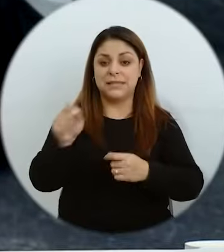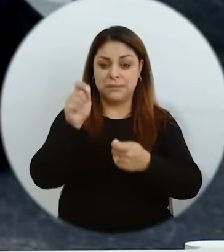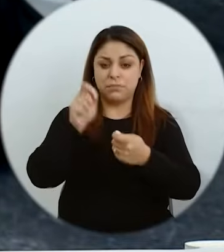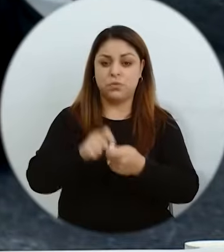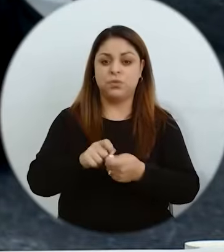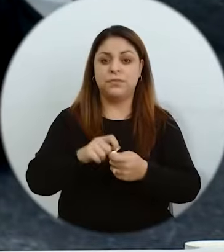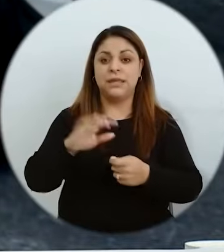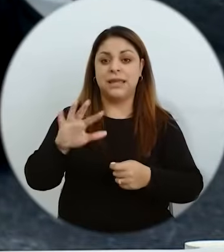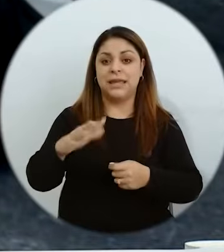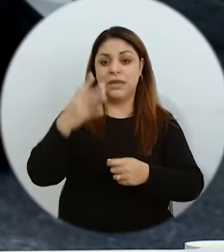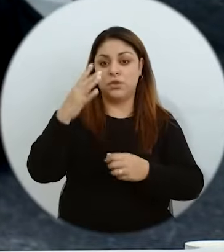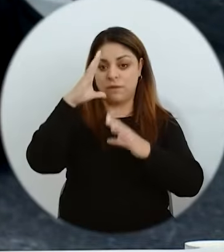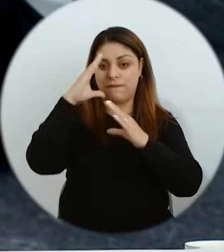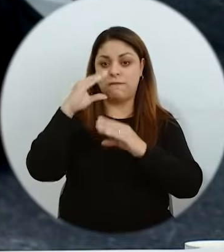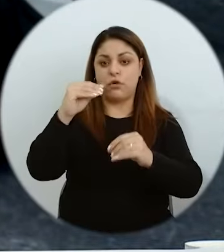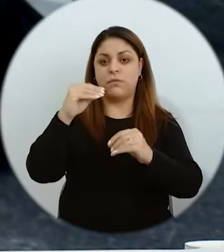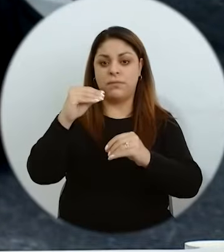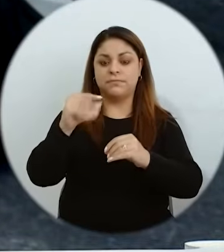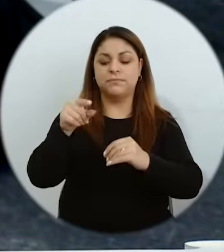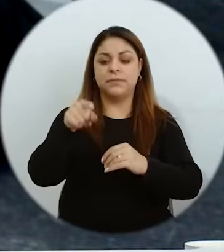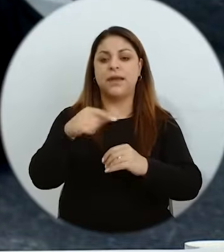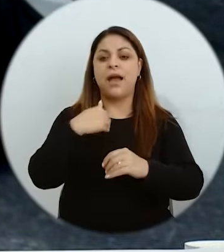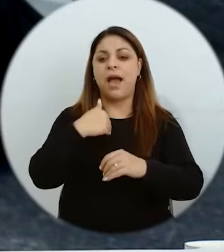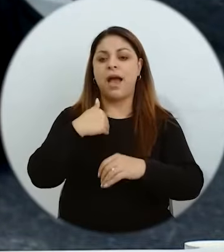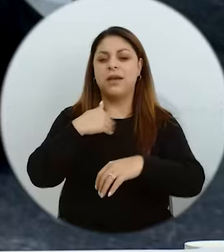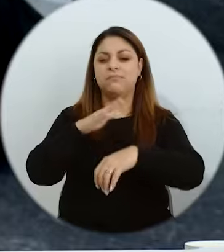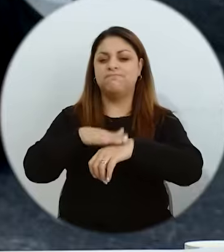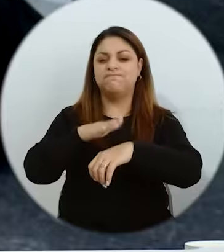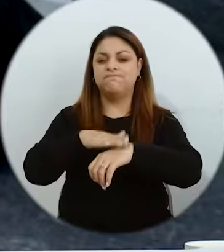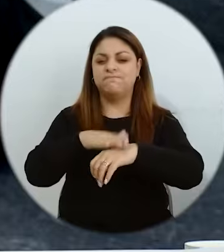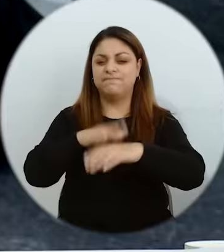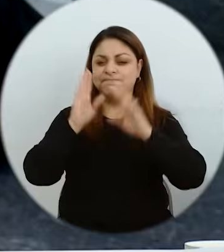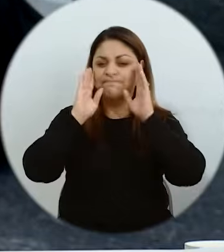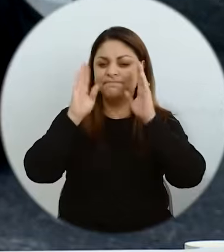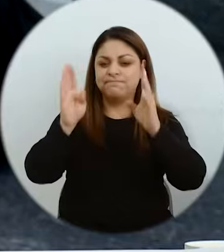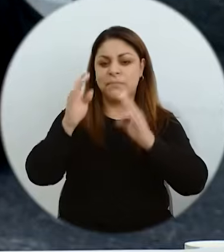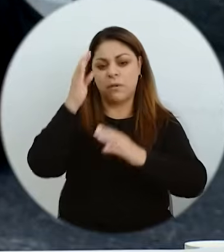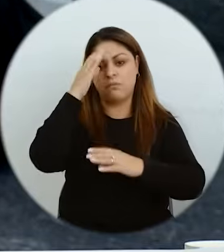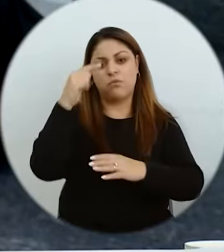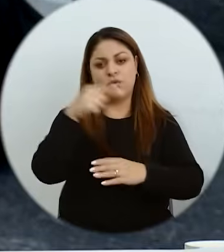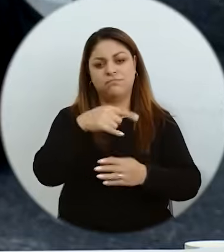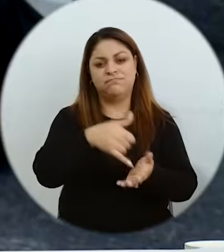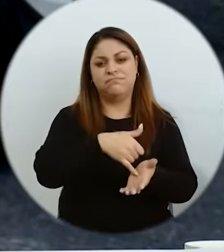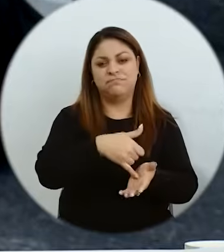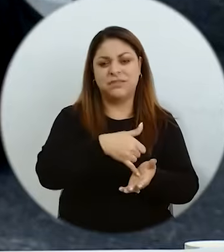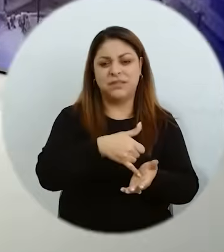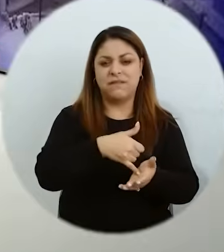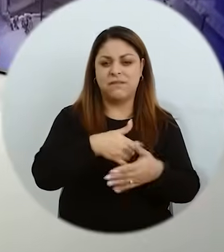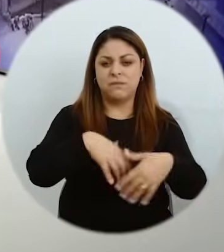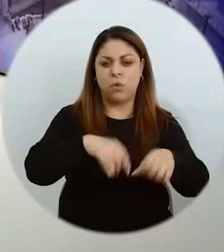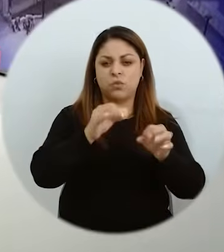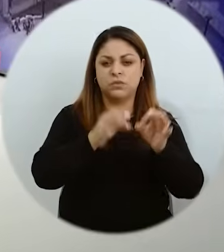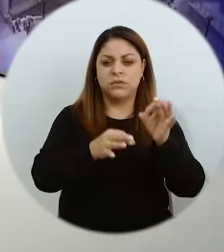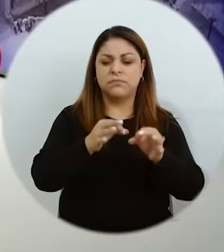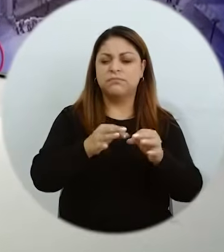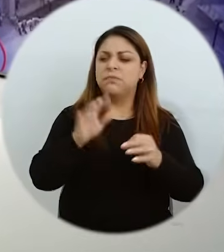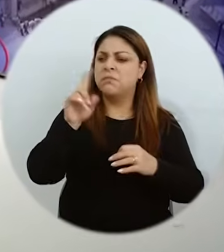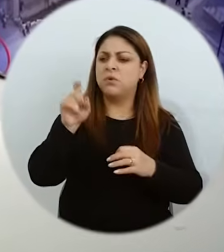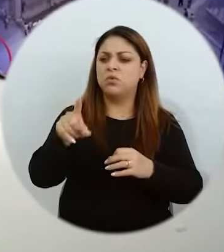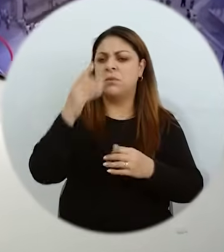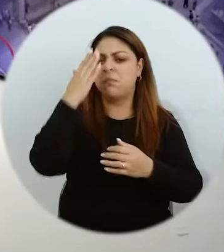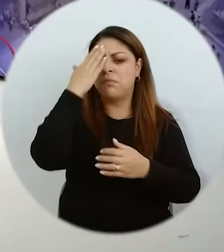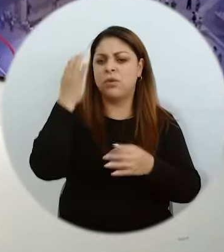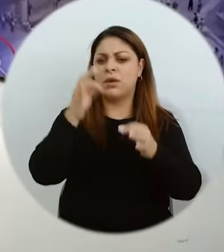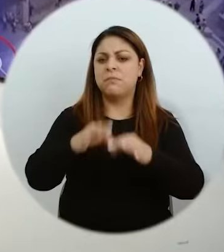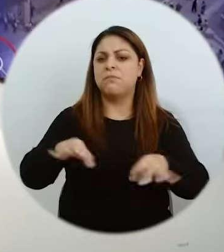Sobre este punto, el quinto informe del Estado de la Justicia hace una particular advertencia en torno a este debilitamiento.